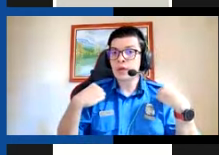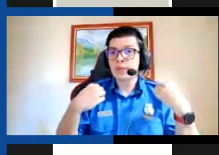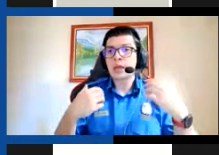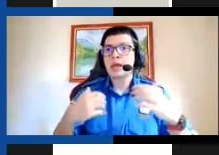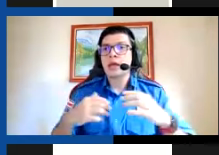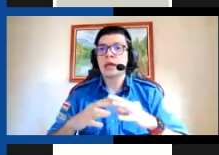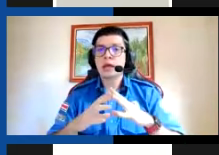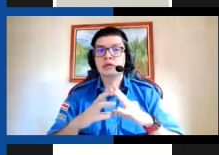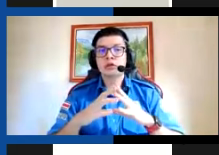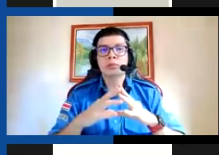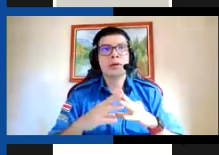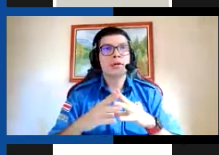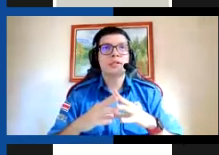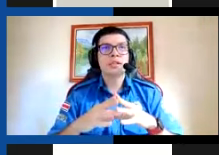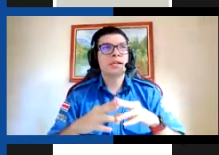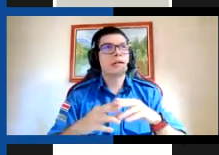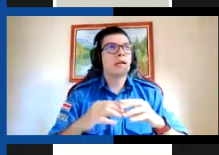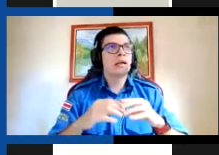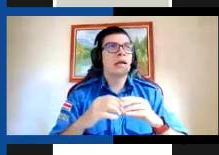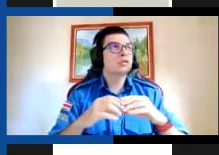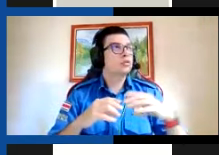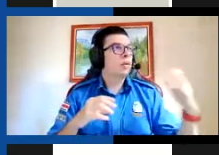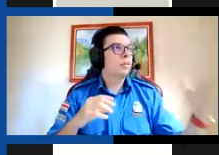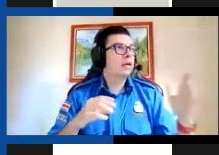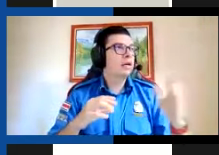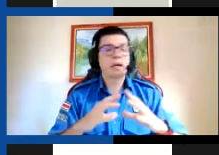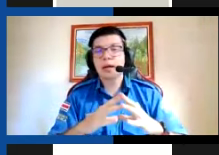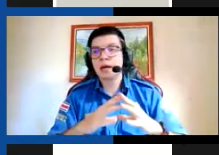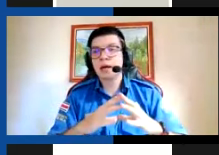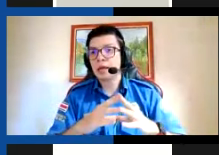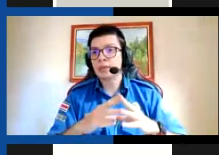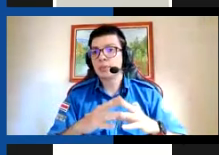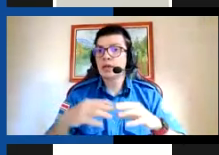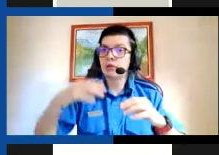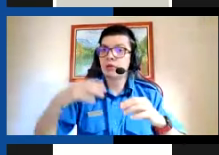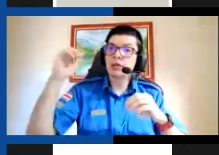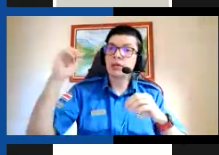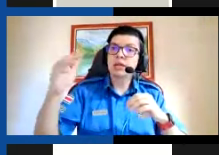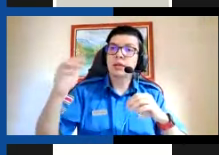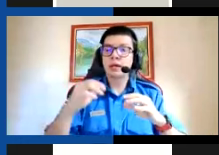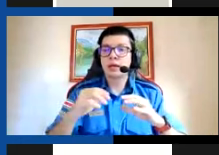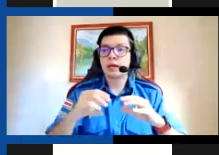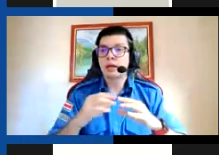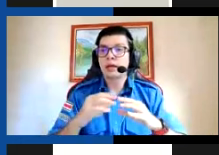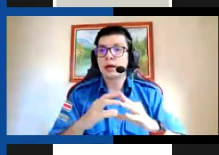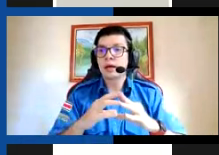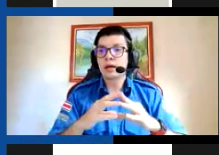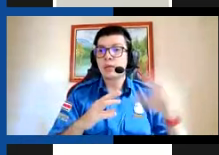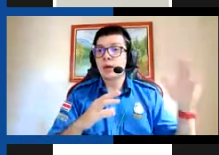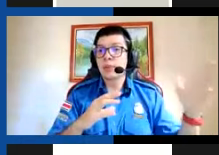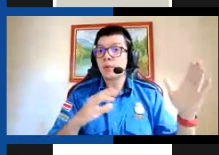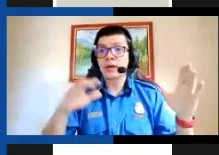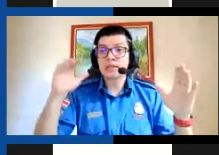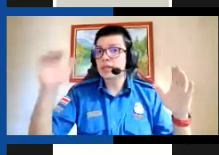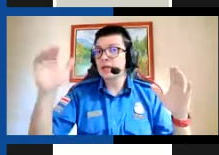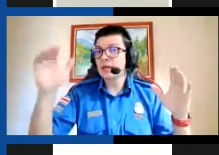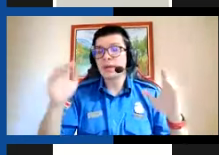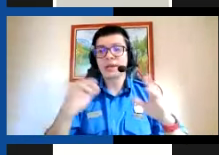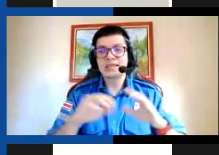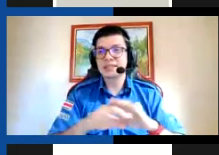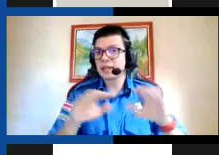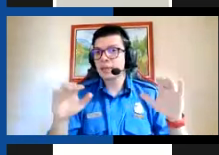¿Okay? Yo no puedo decir esto le aplica a este proyecto, este le aplica como le aplicó a este,